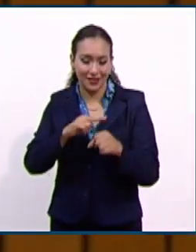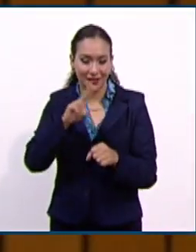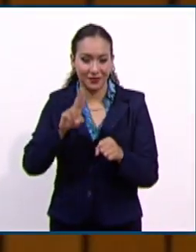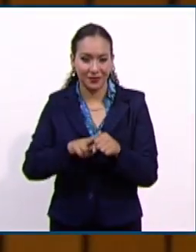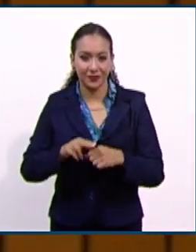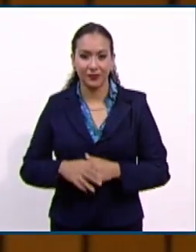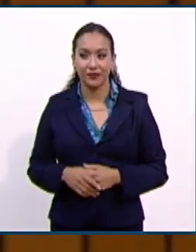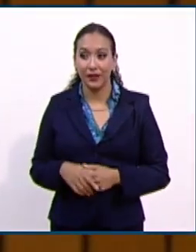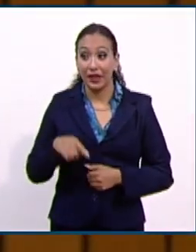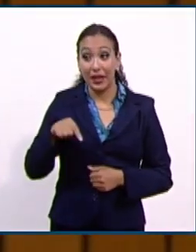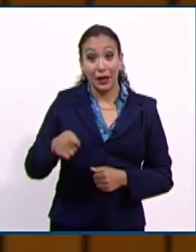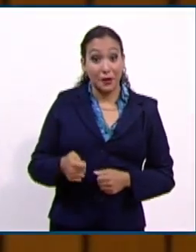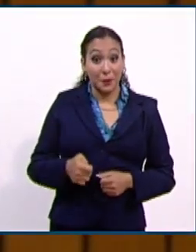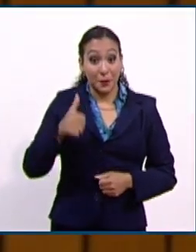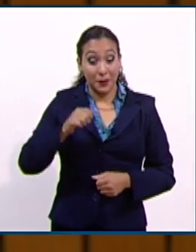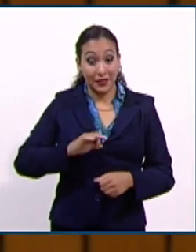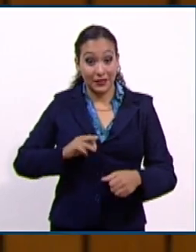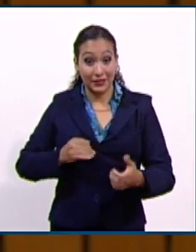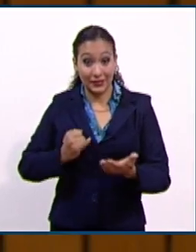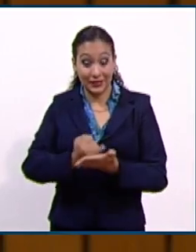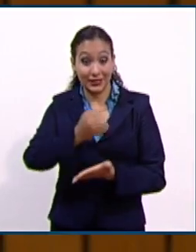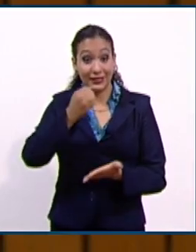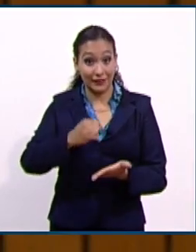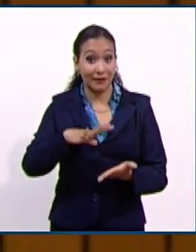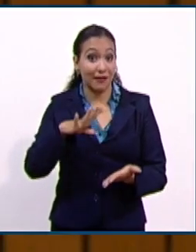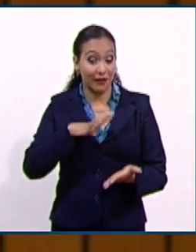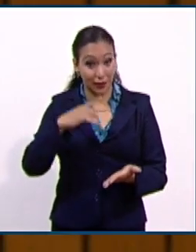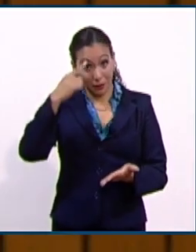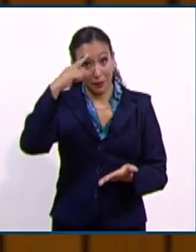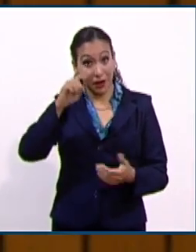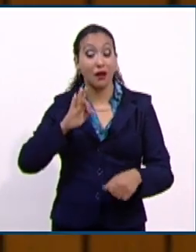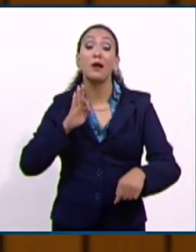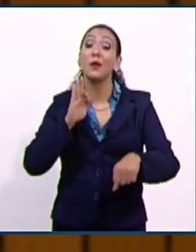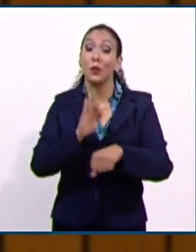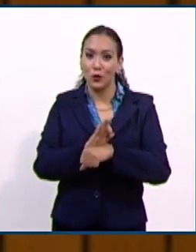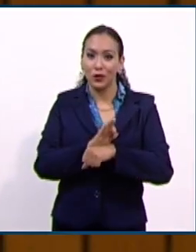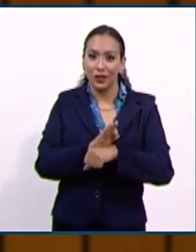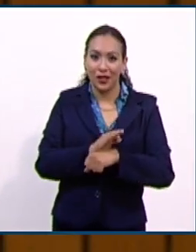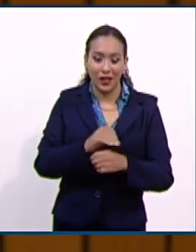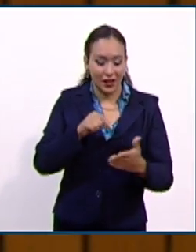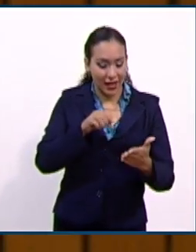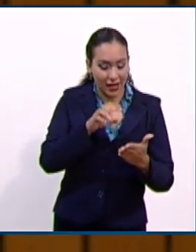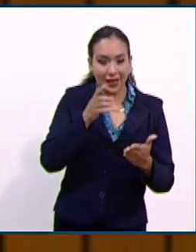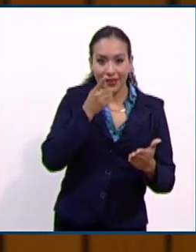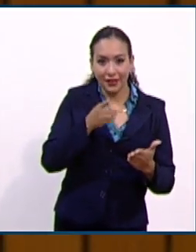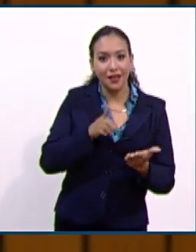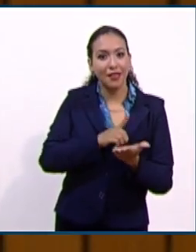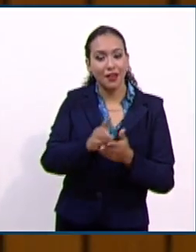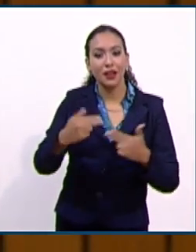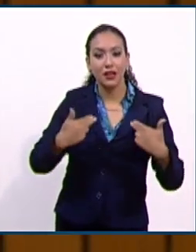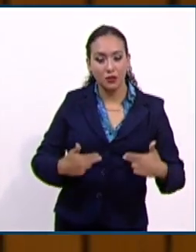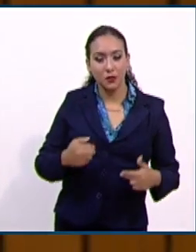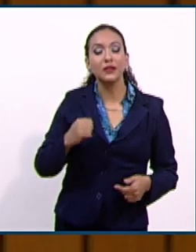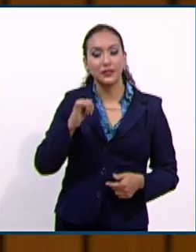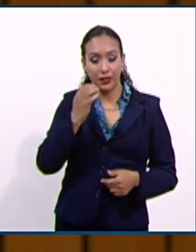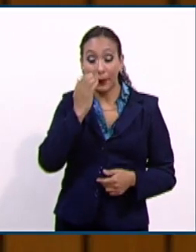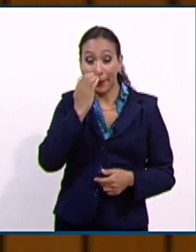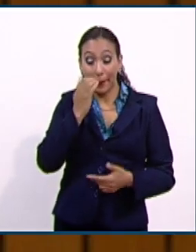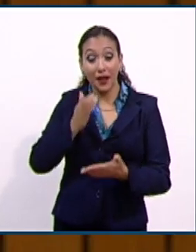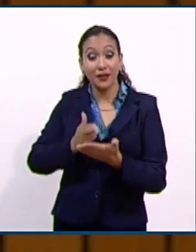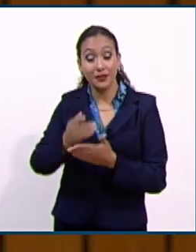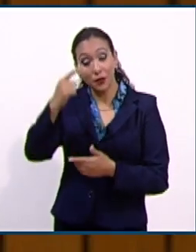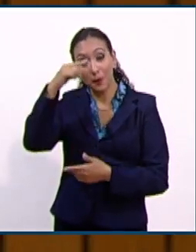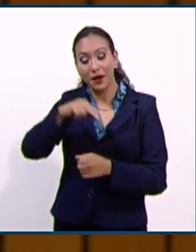Es la primera sentencia en la jurisprudencia de la Suprema Corte de Justicia que vincula el derecho humano al medio ambiente sano, la protección